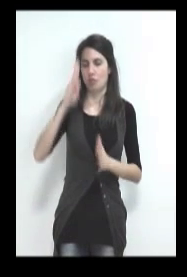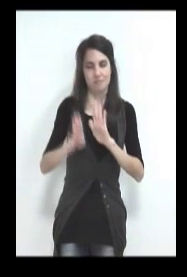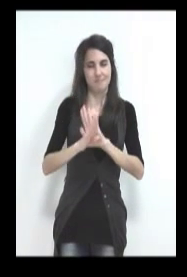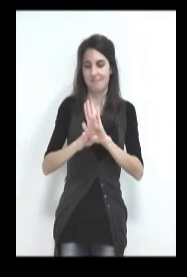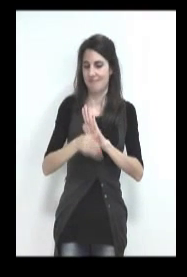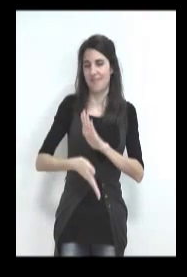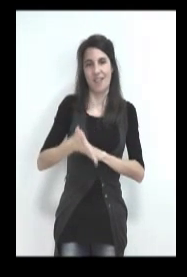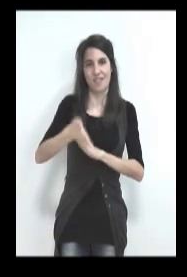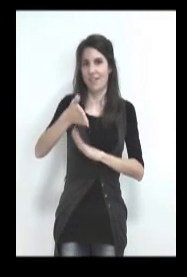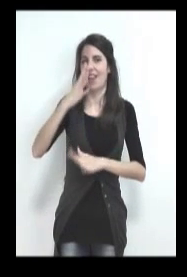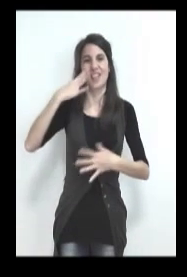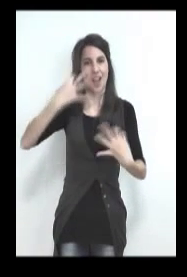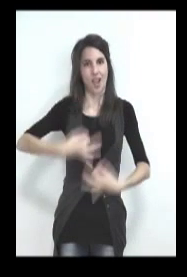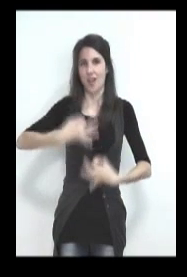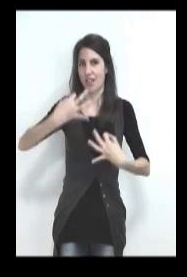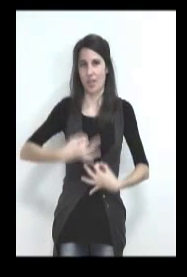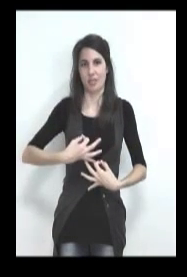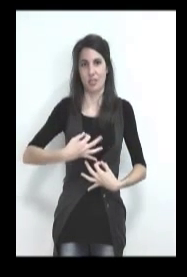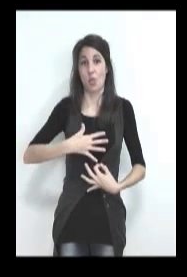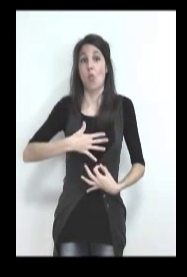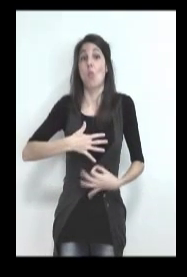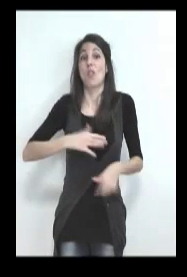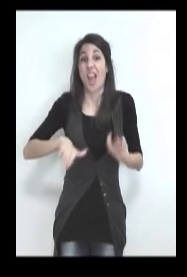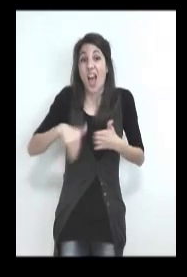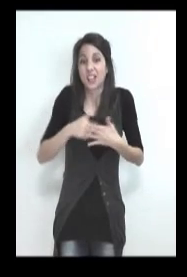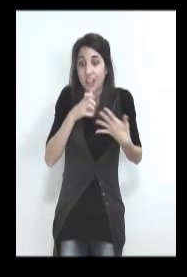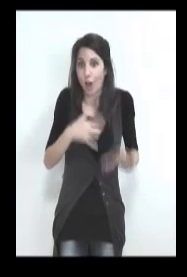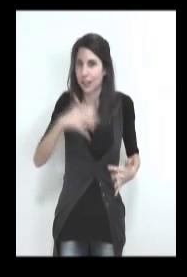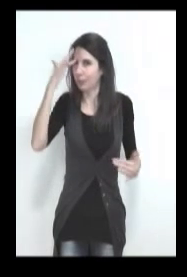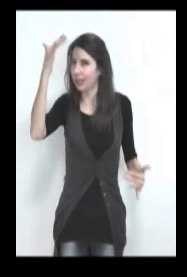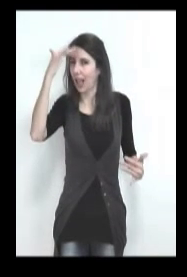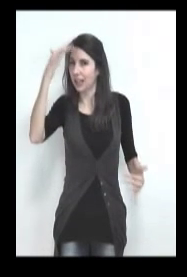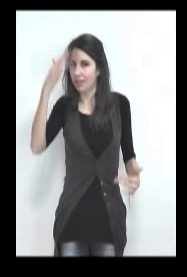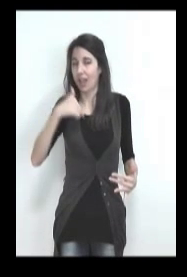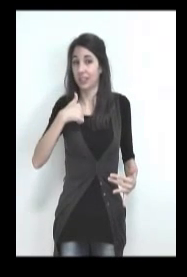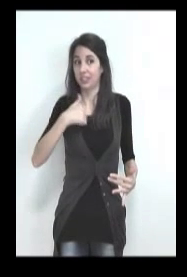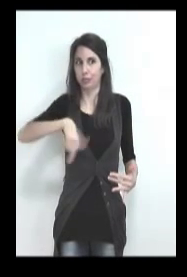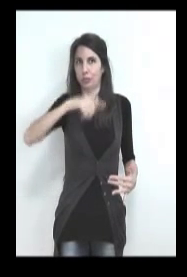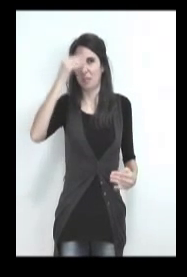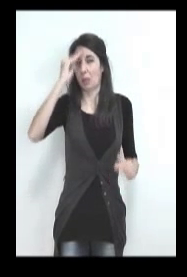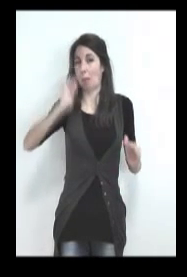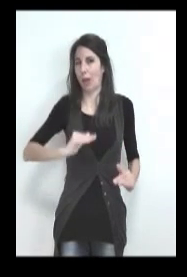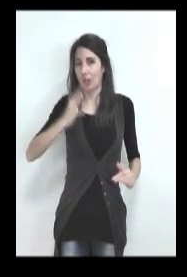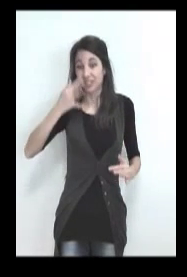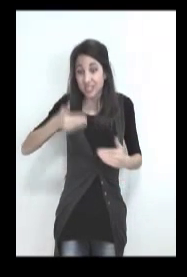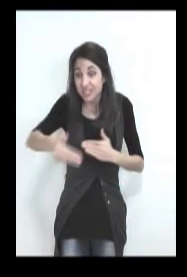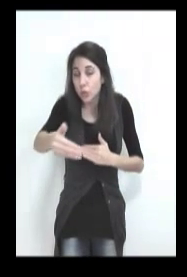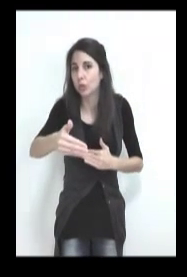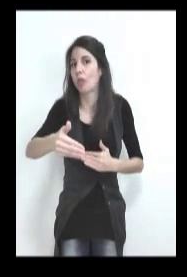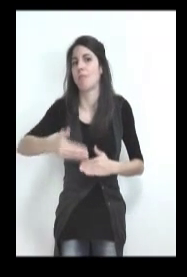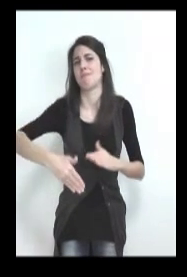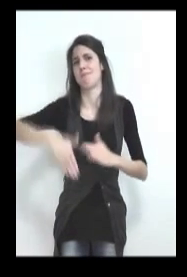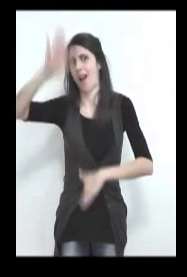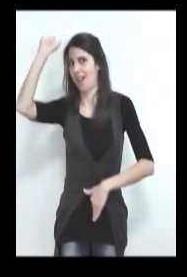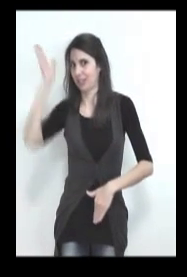realidad. Incluso puede que nos quedemos cortos de expectativas, incluso. O sea, no solo que se va a cumplir, sino que puede que nos quedemos